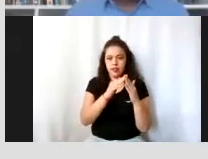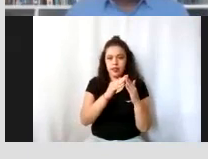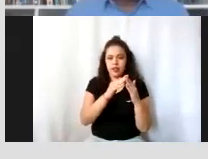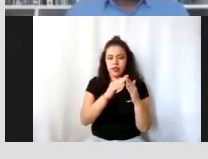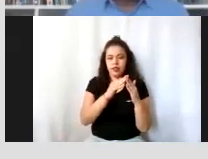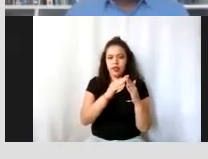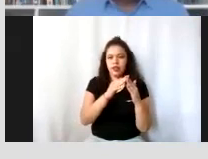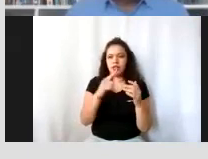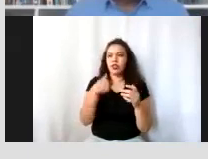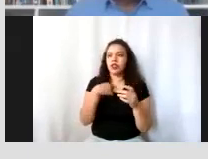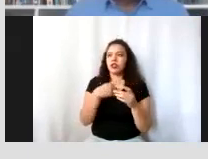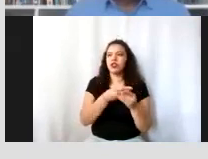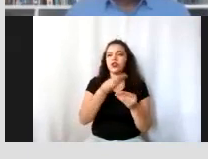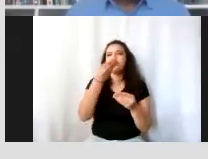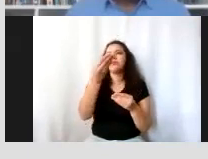mi